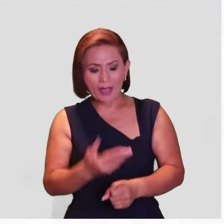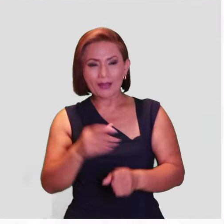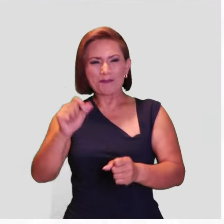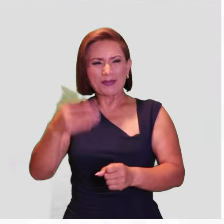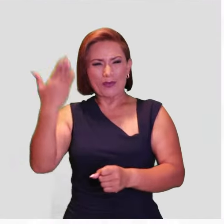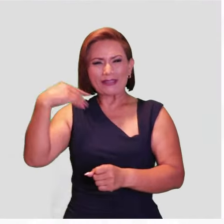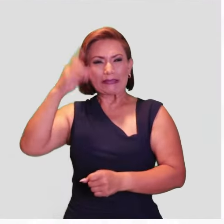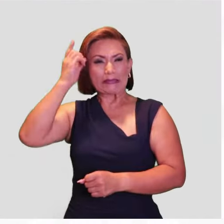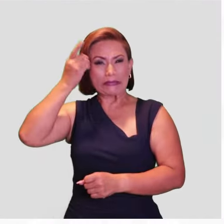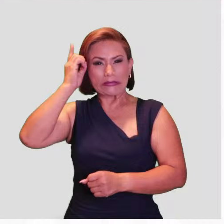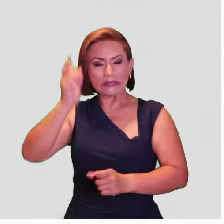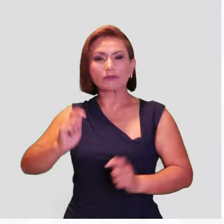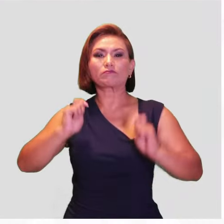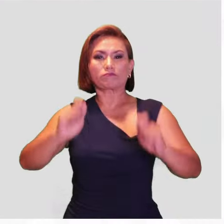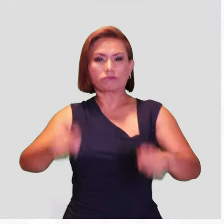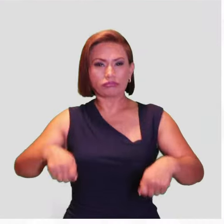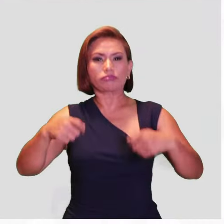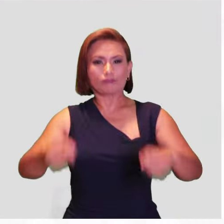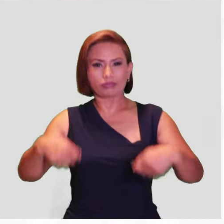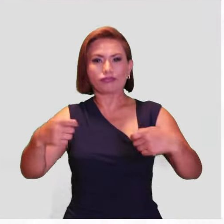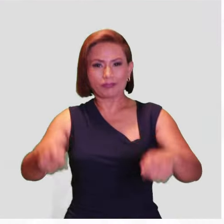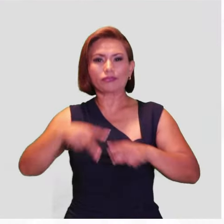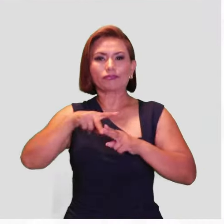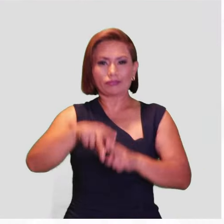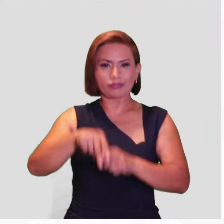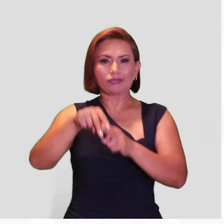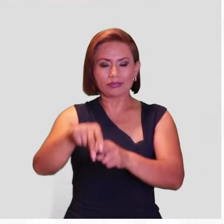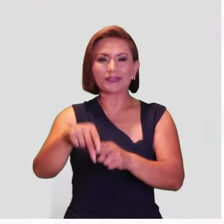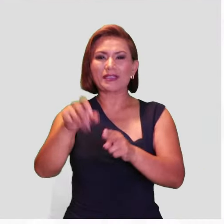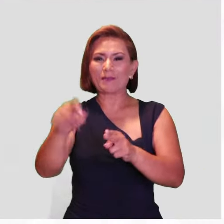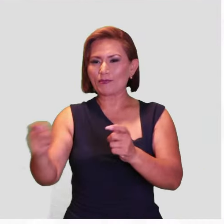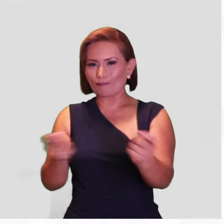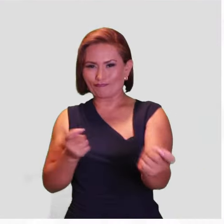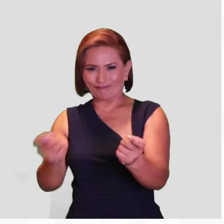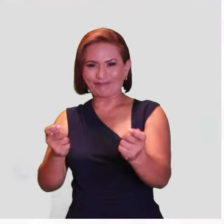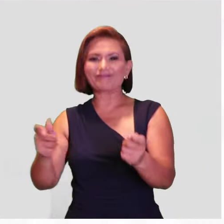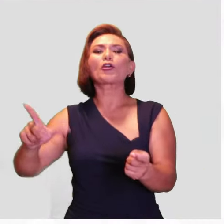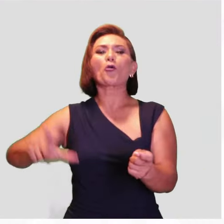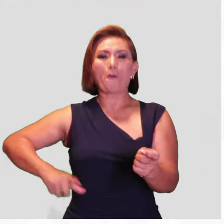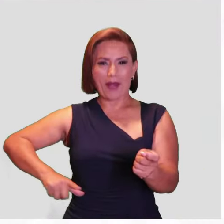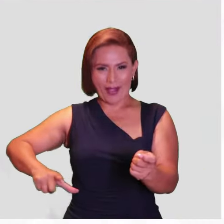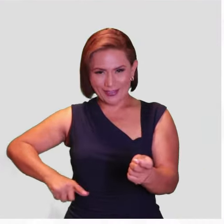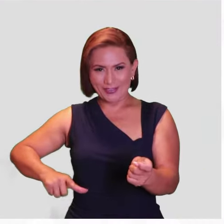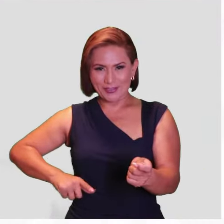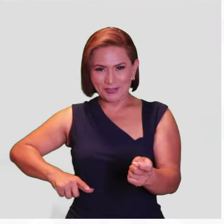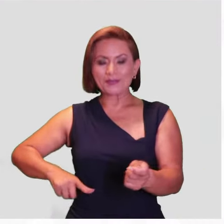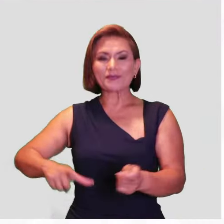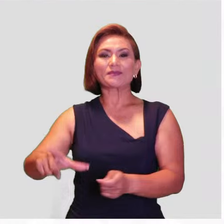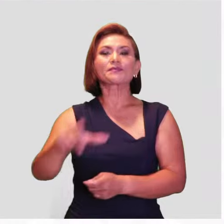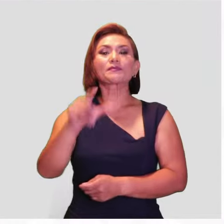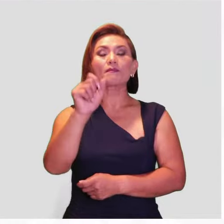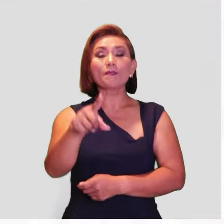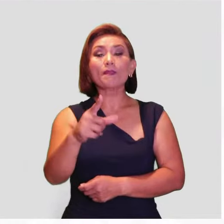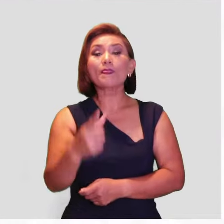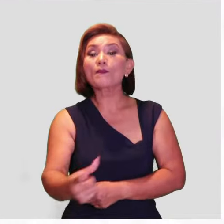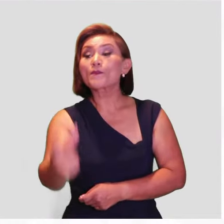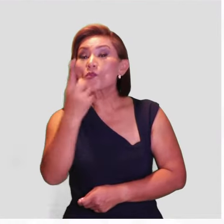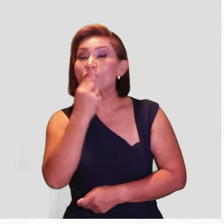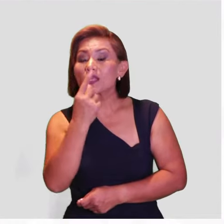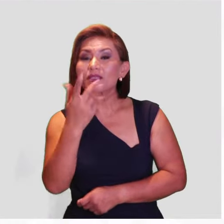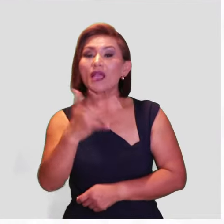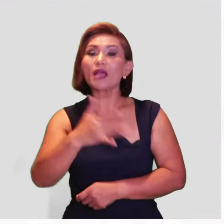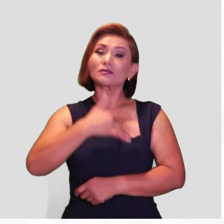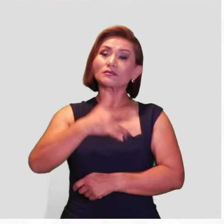de la seguridad, por una simple y sencilla razón. Todos aquellos policías que se sienten desprotegidos